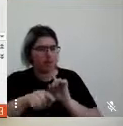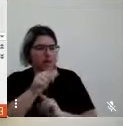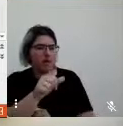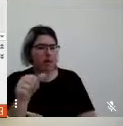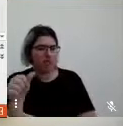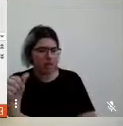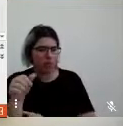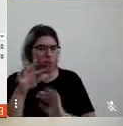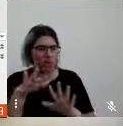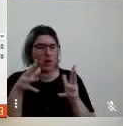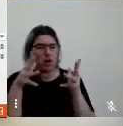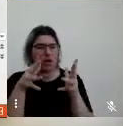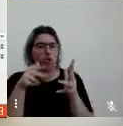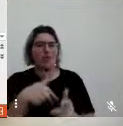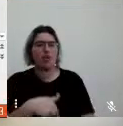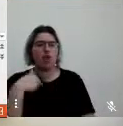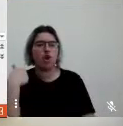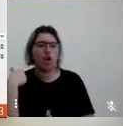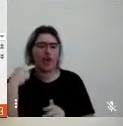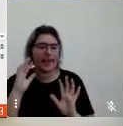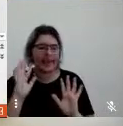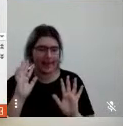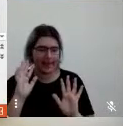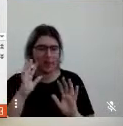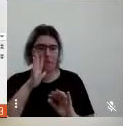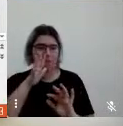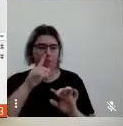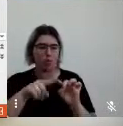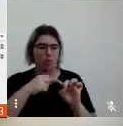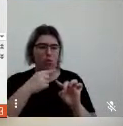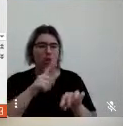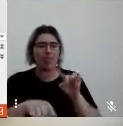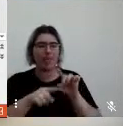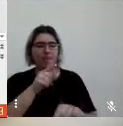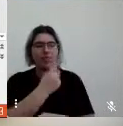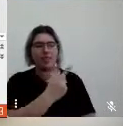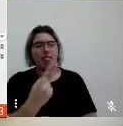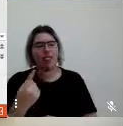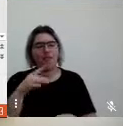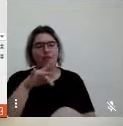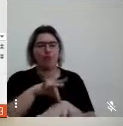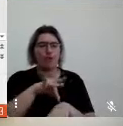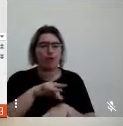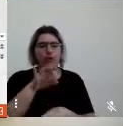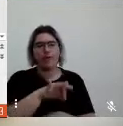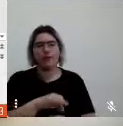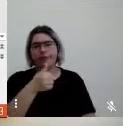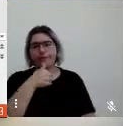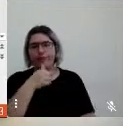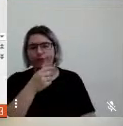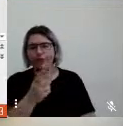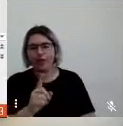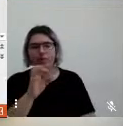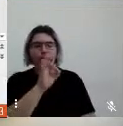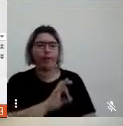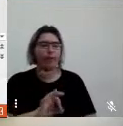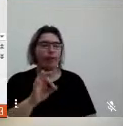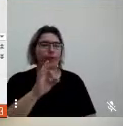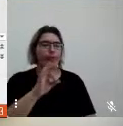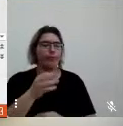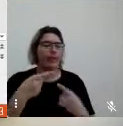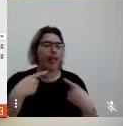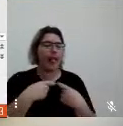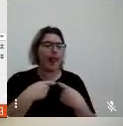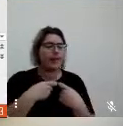recomendación generalizada. Porque luego puede haber muchas patologías, puede haber intolerancias, puede haber alergias a la proteína de la leche. Yo os hablo así de